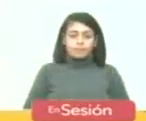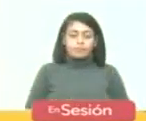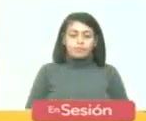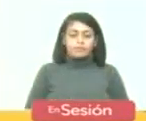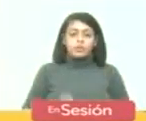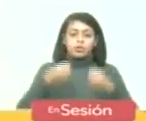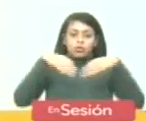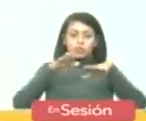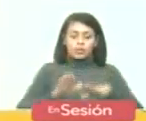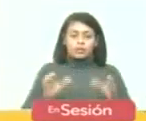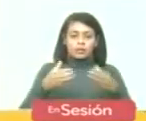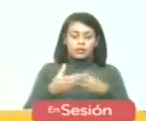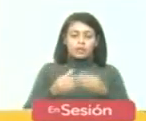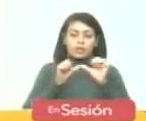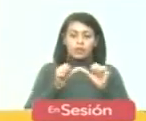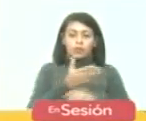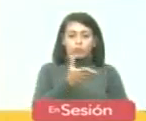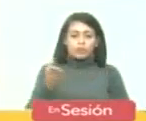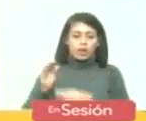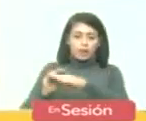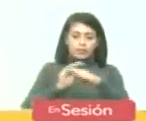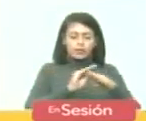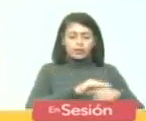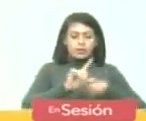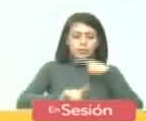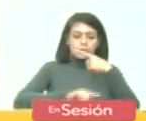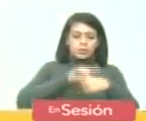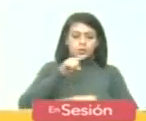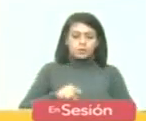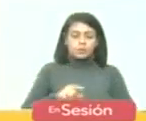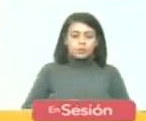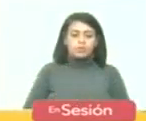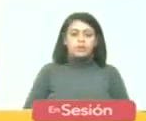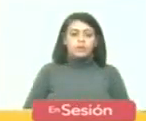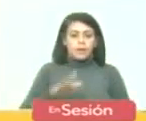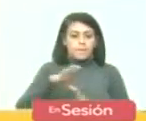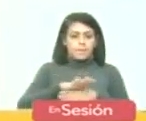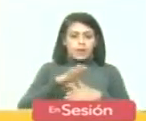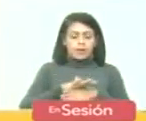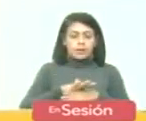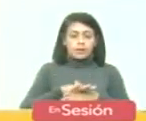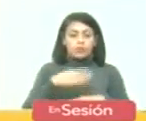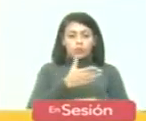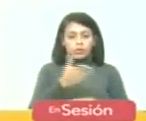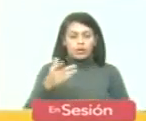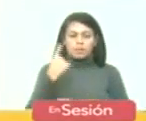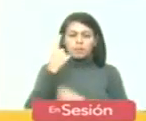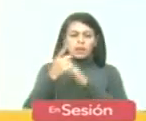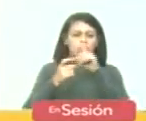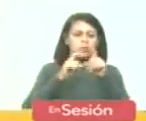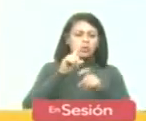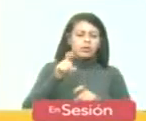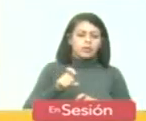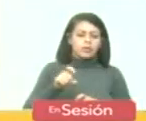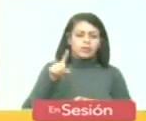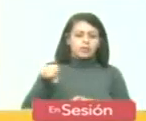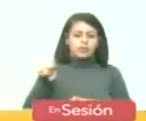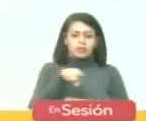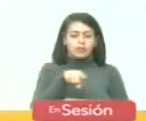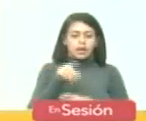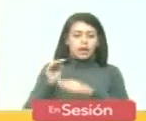se suspende la sesión y quedan ustedes convocados para el próximo día martes. Yo sé que ustedes estarán preguntándose si vamos